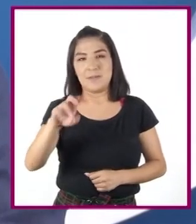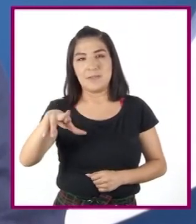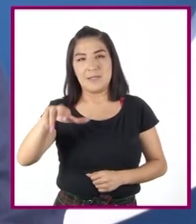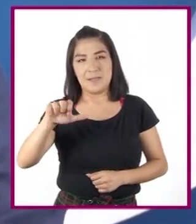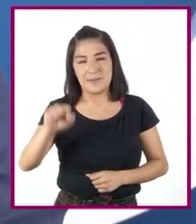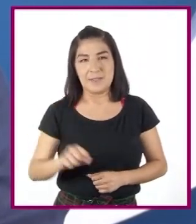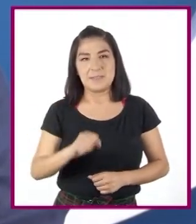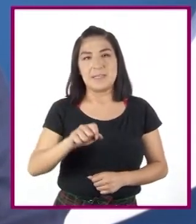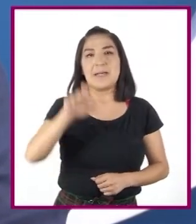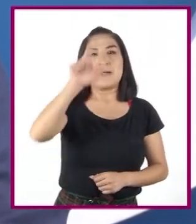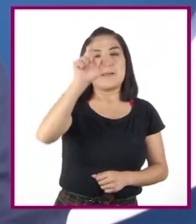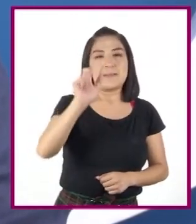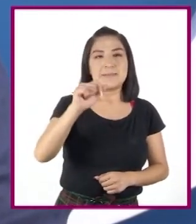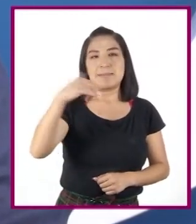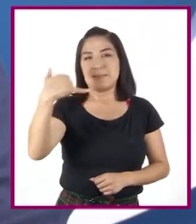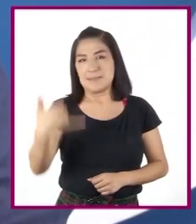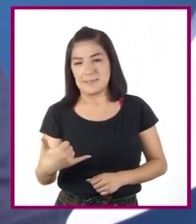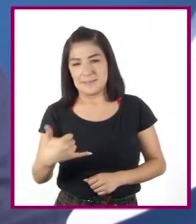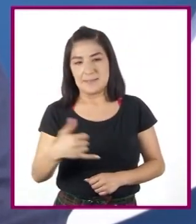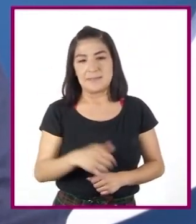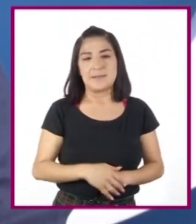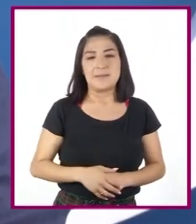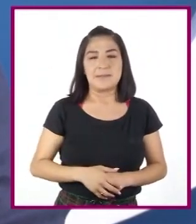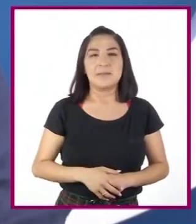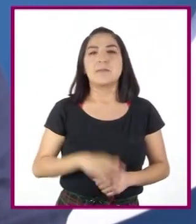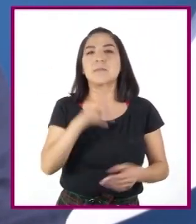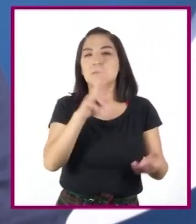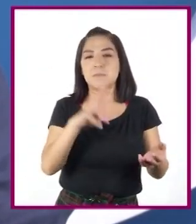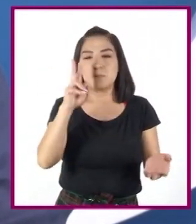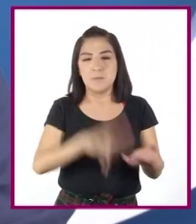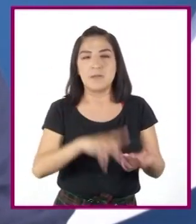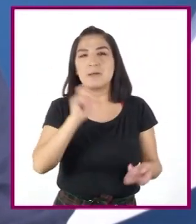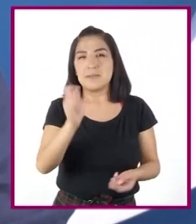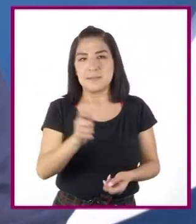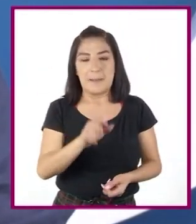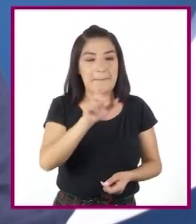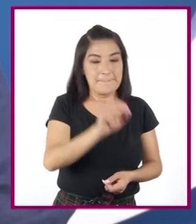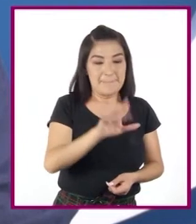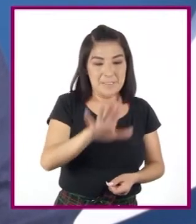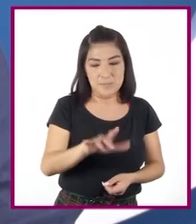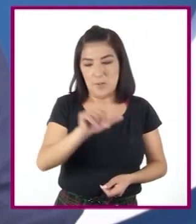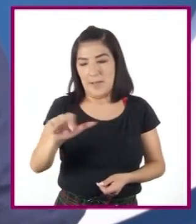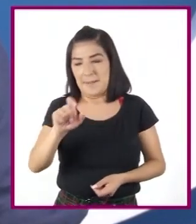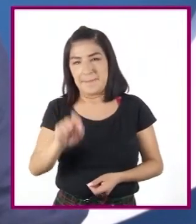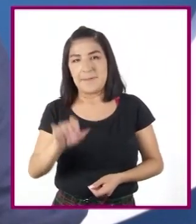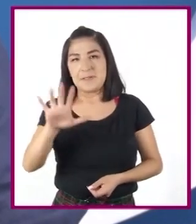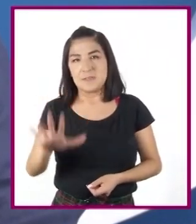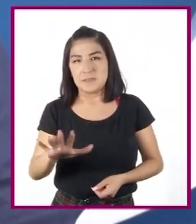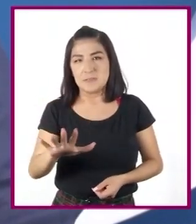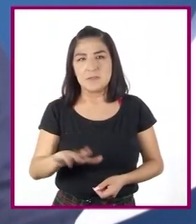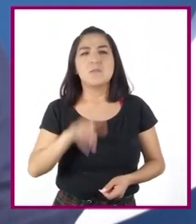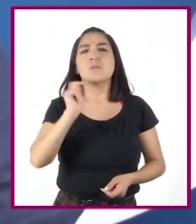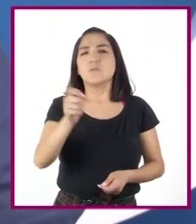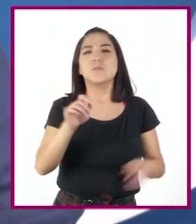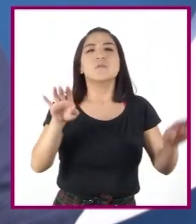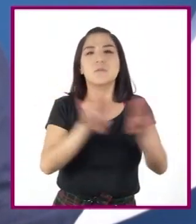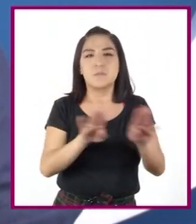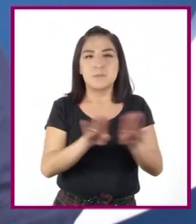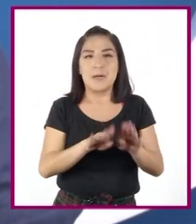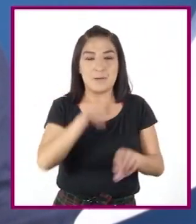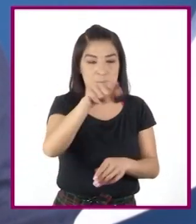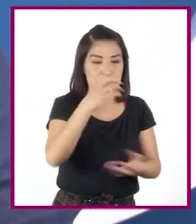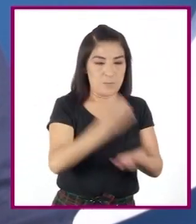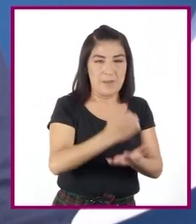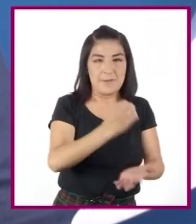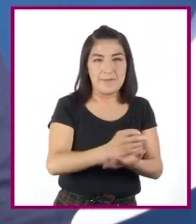Y, escribiremos valores que vayan de 25 en 25, con la finalidad de ubicar en su